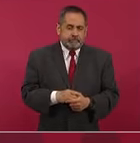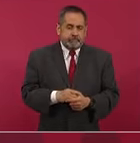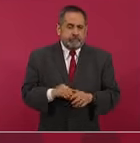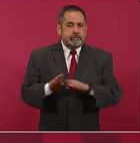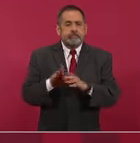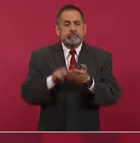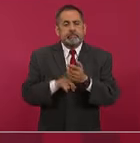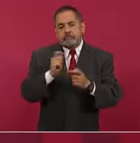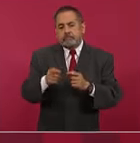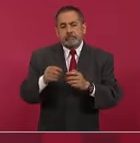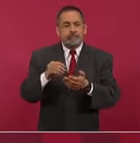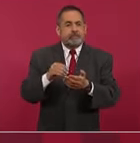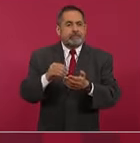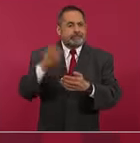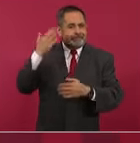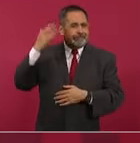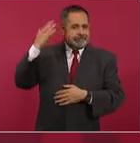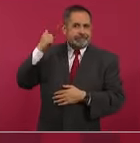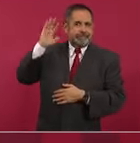predominaba.